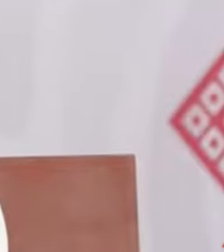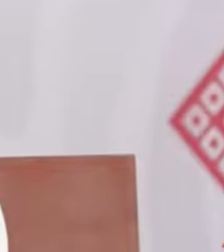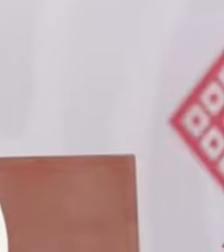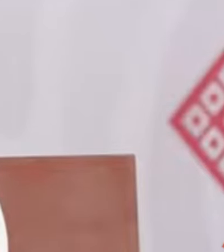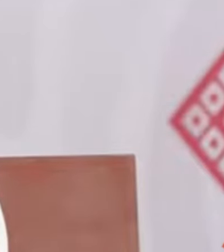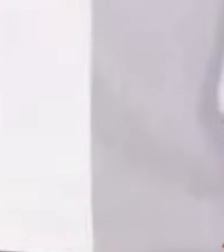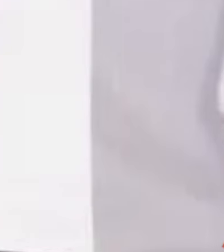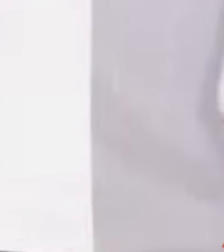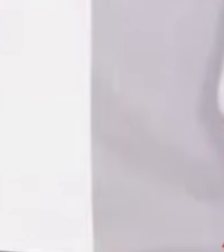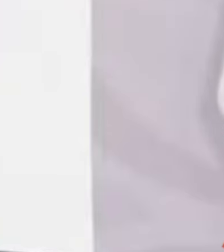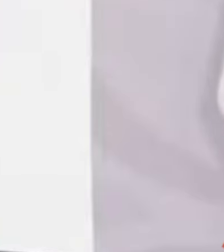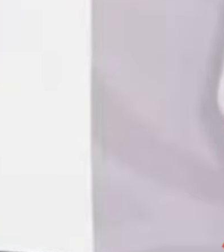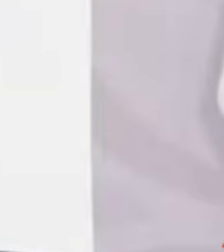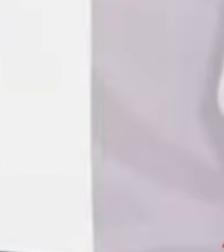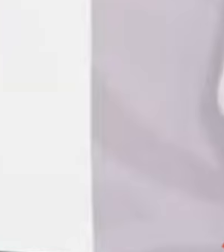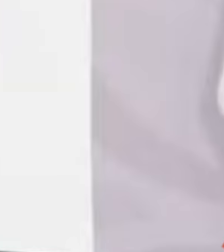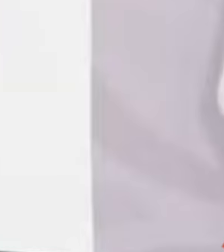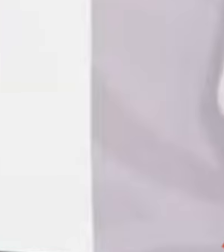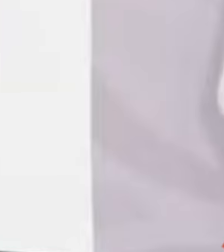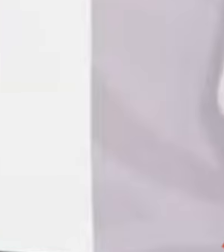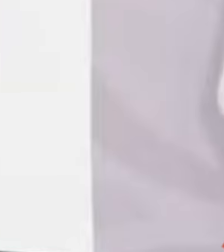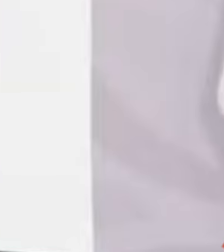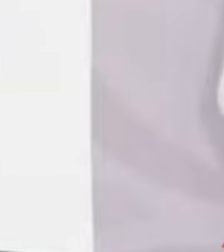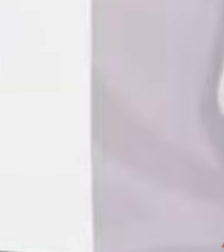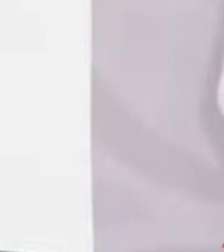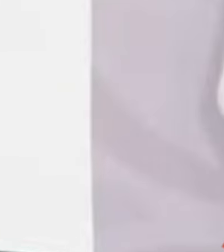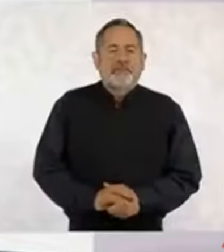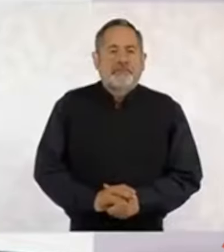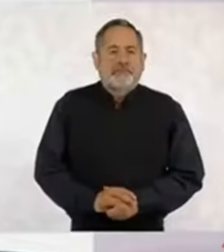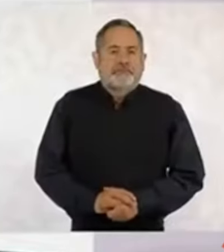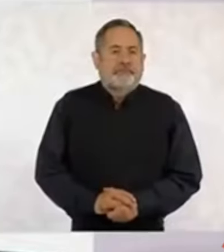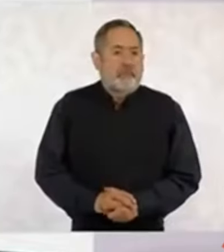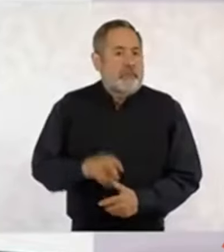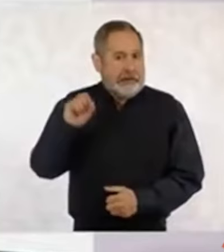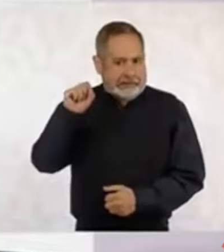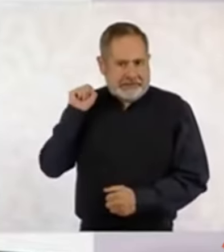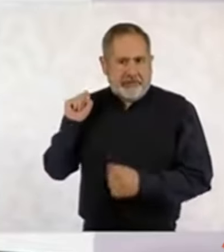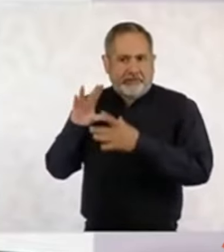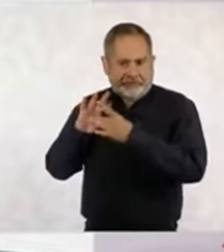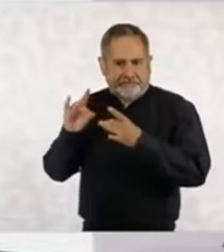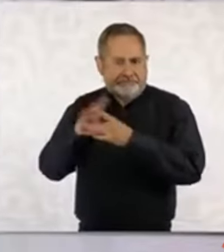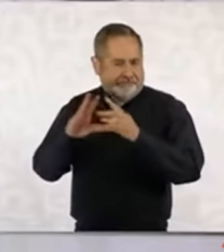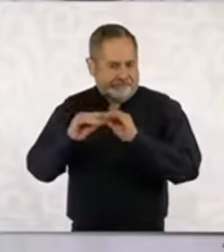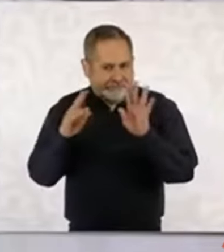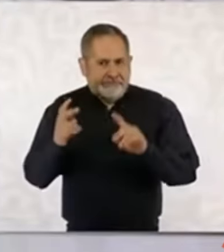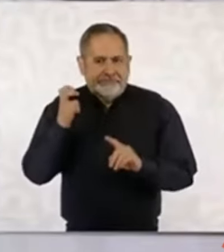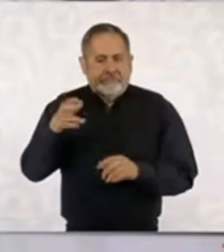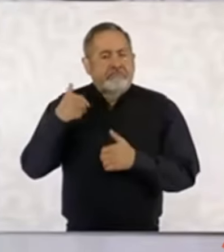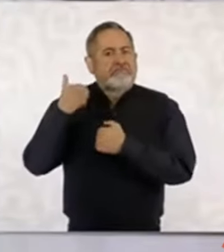modelo de desarrollo con bienestar, con justicia.